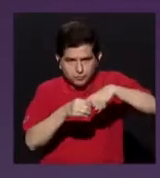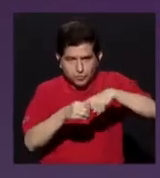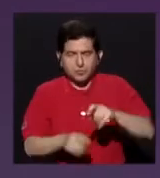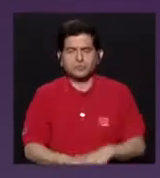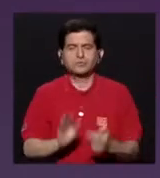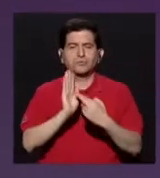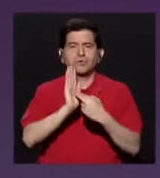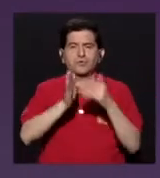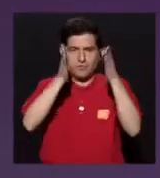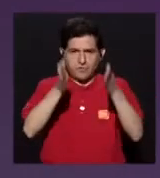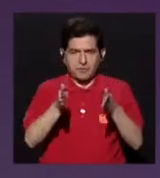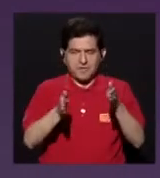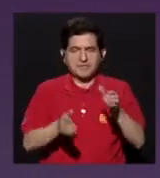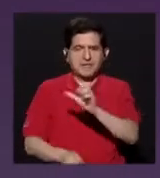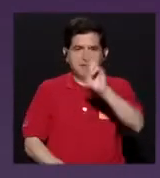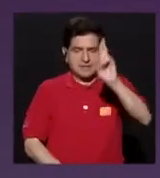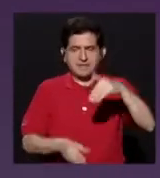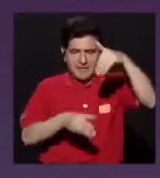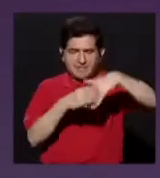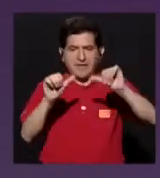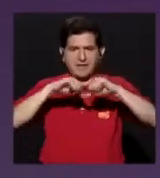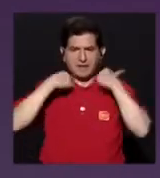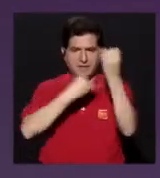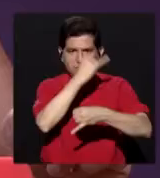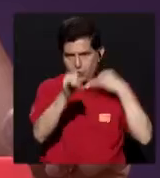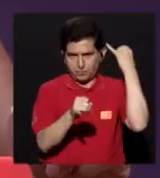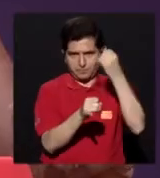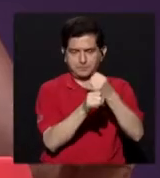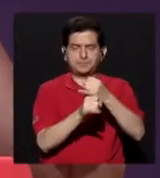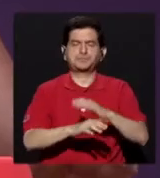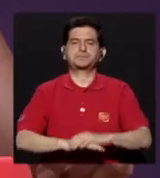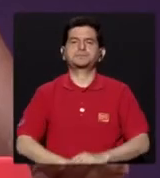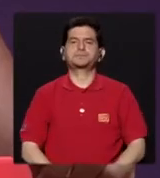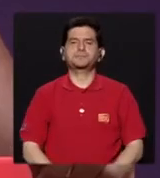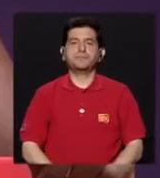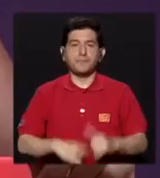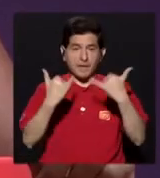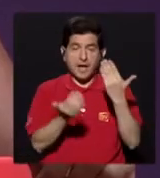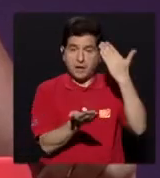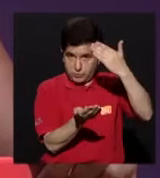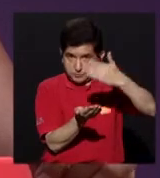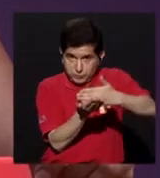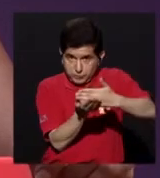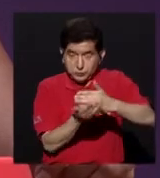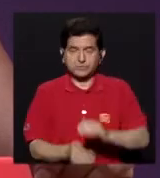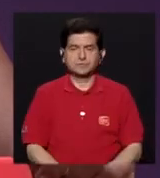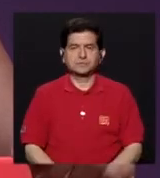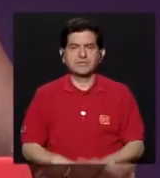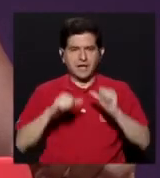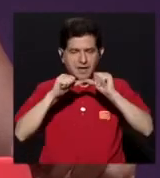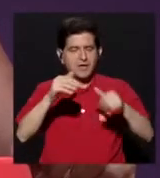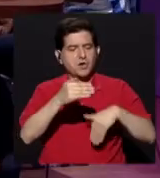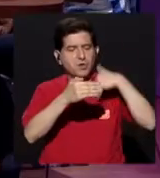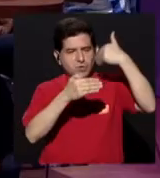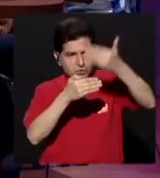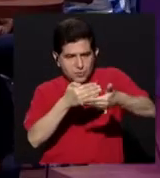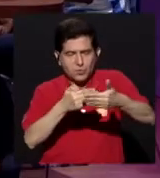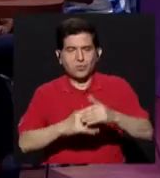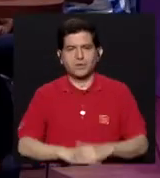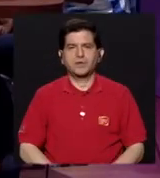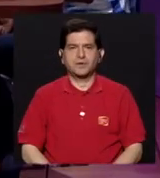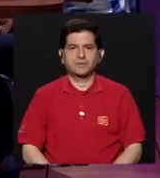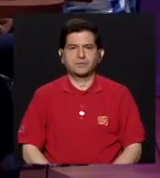tener representación de Costa Rica dentro de la Asociación Internacional. Vamos a ir a un corte y estamos de regreso en